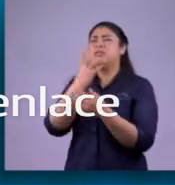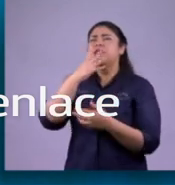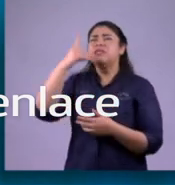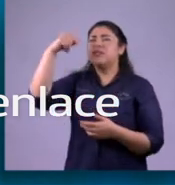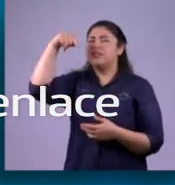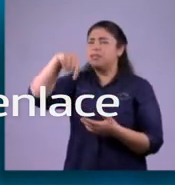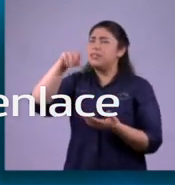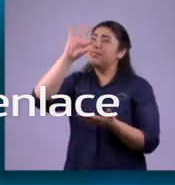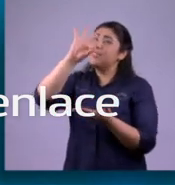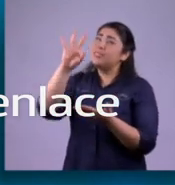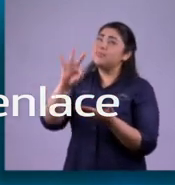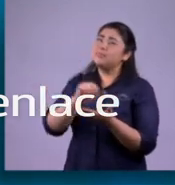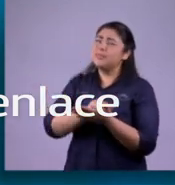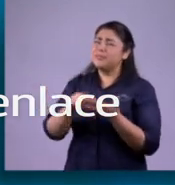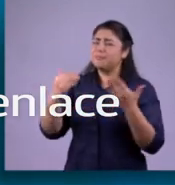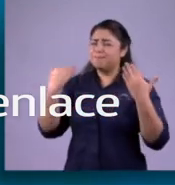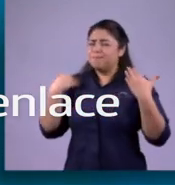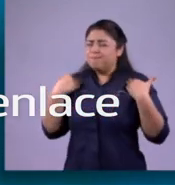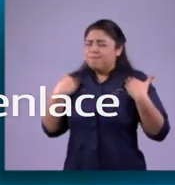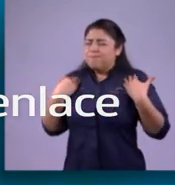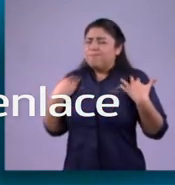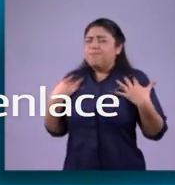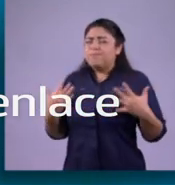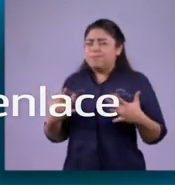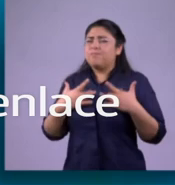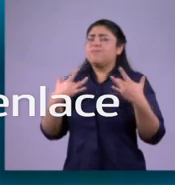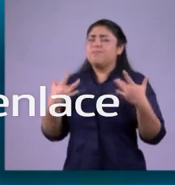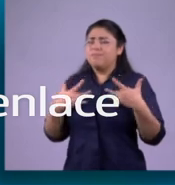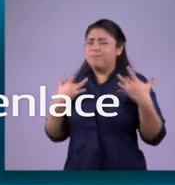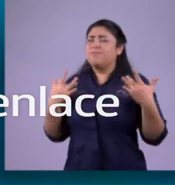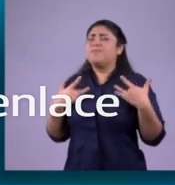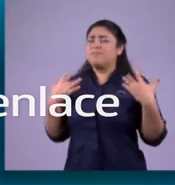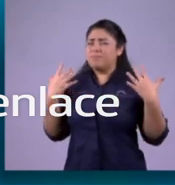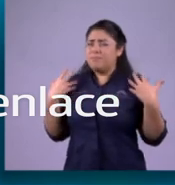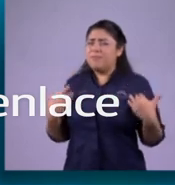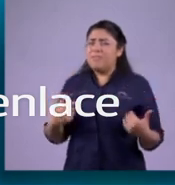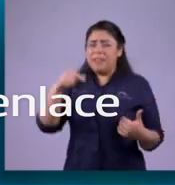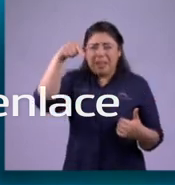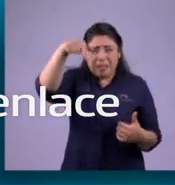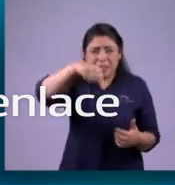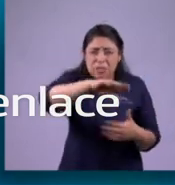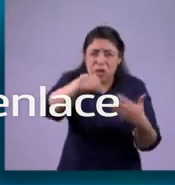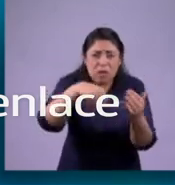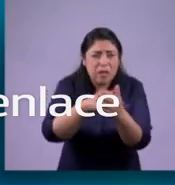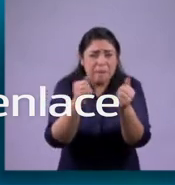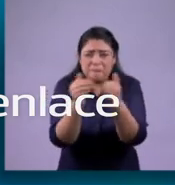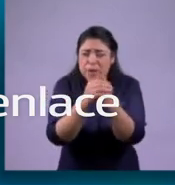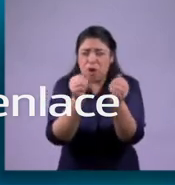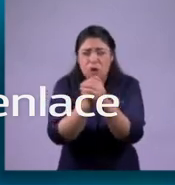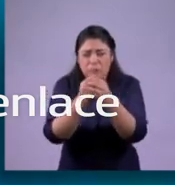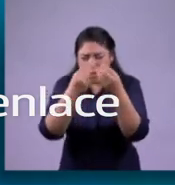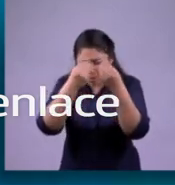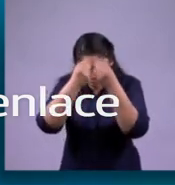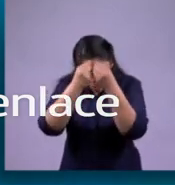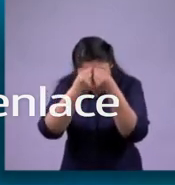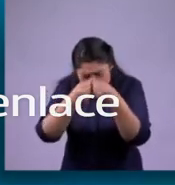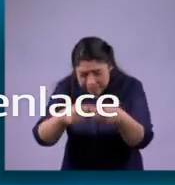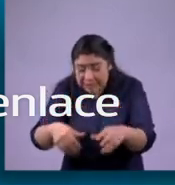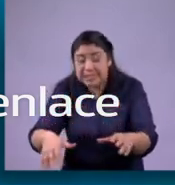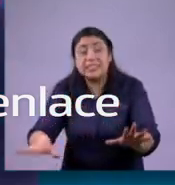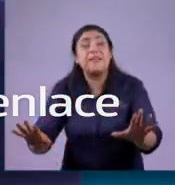fuertísima sobre mis hombros y espalda que pudra todo yugo en este momento si tú estás en casa extiende tu mano al dispositivo